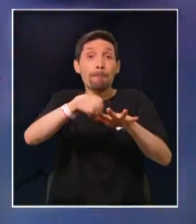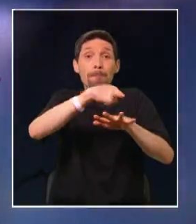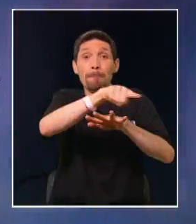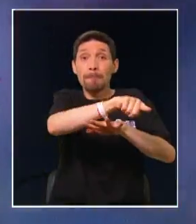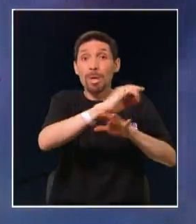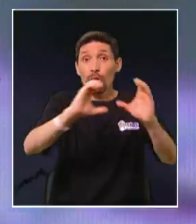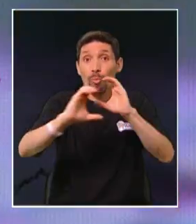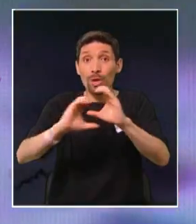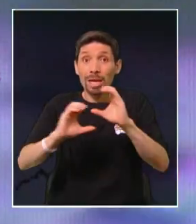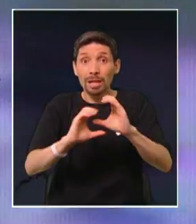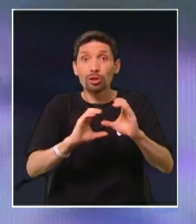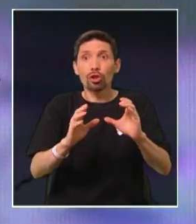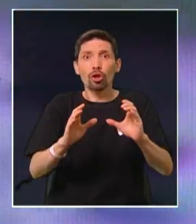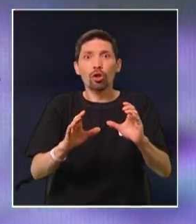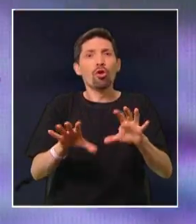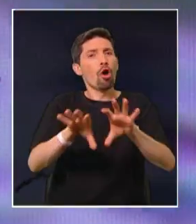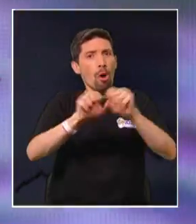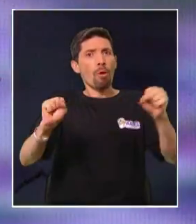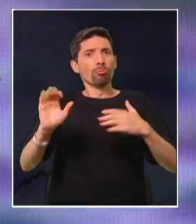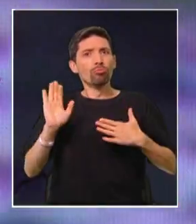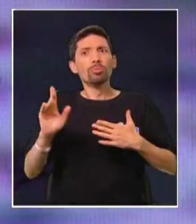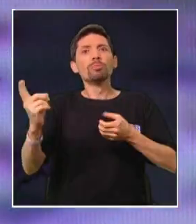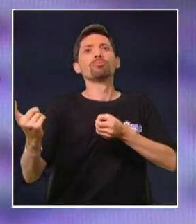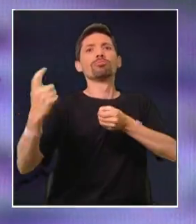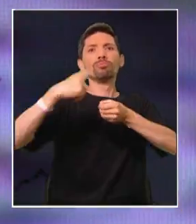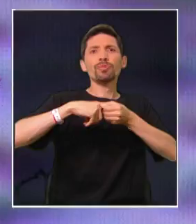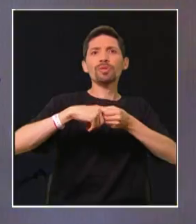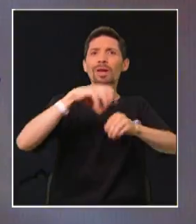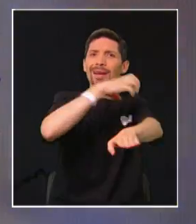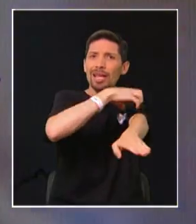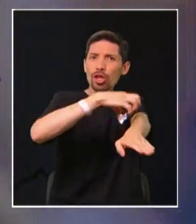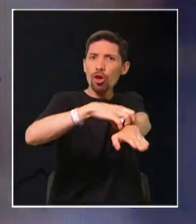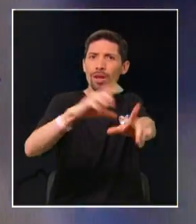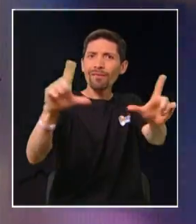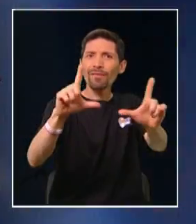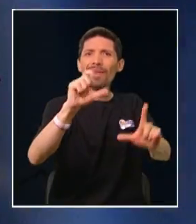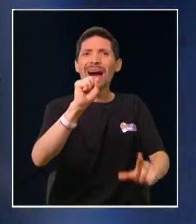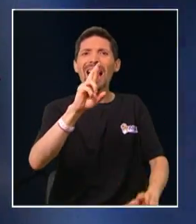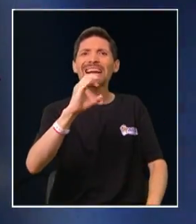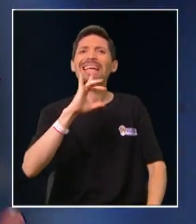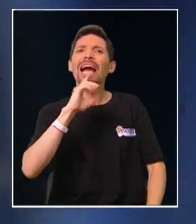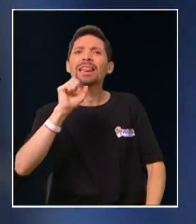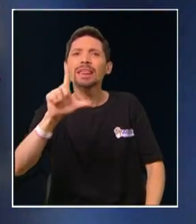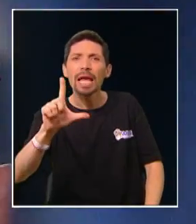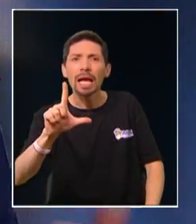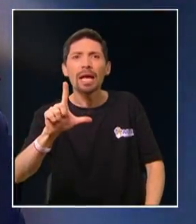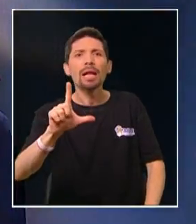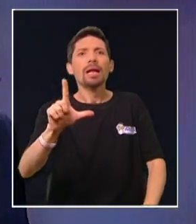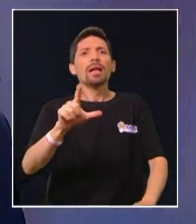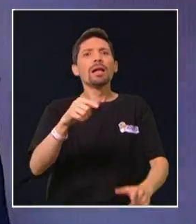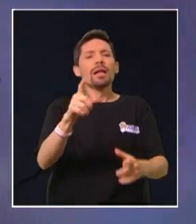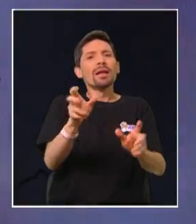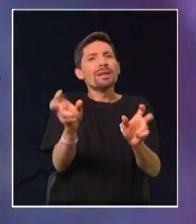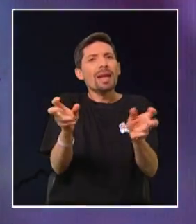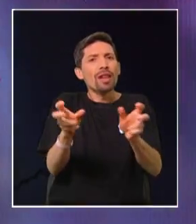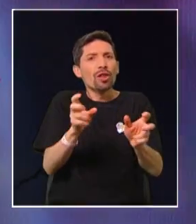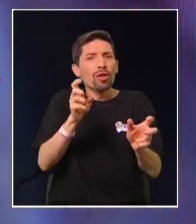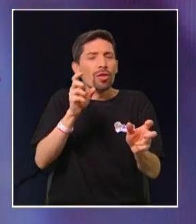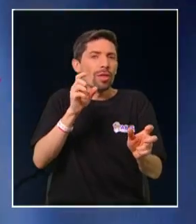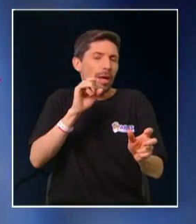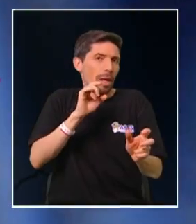incluso aumentando su compromiso. Se nos agregó la cadena regional de televisión Arcatel, la Asociación Chilena de Radiodifusores de